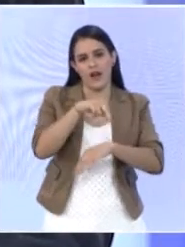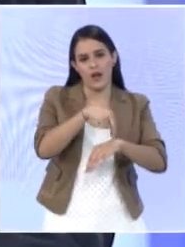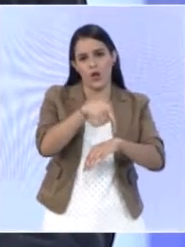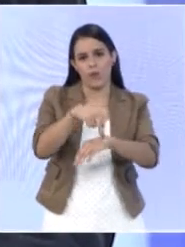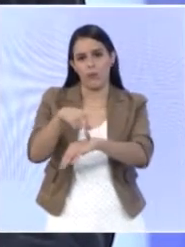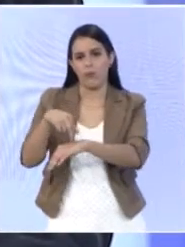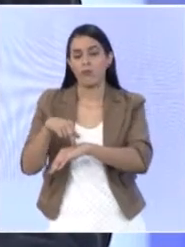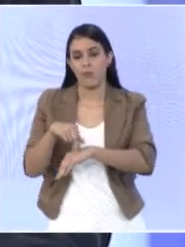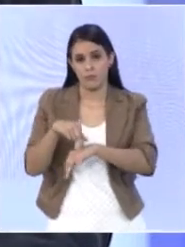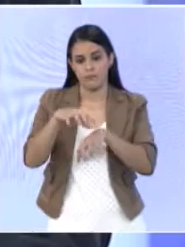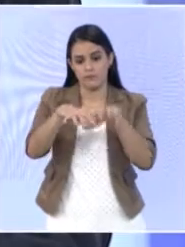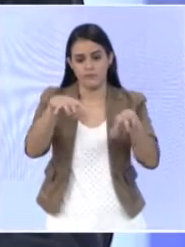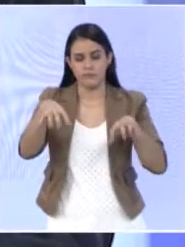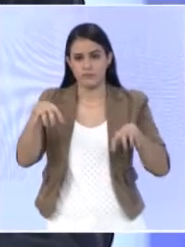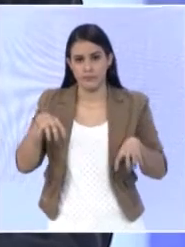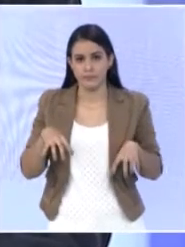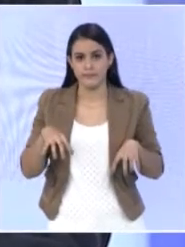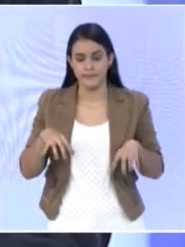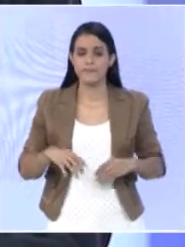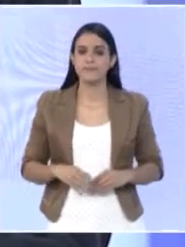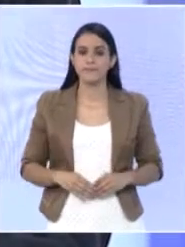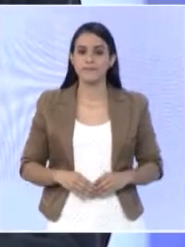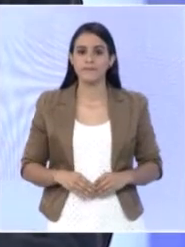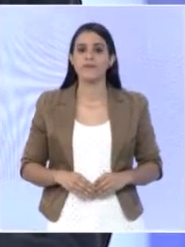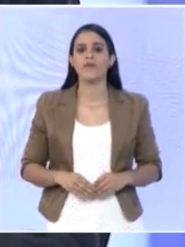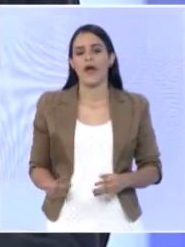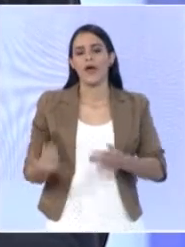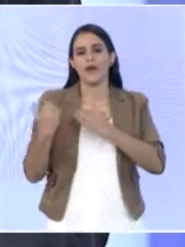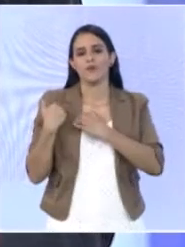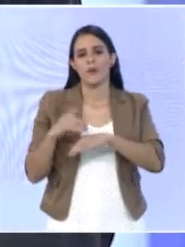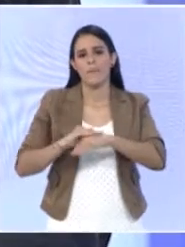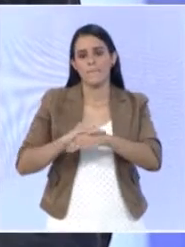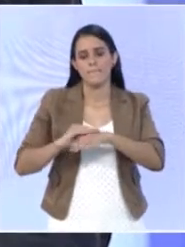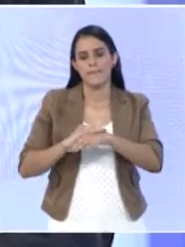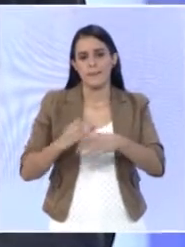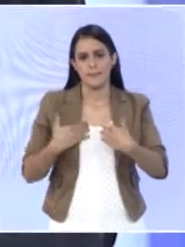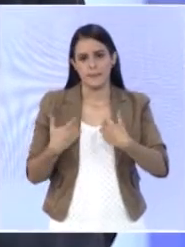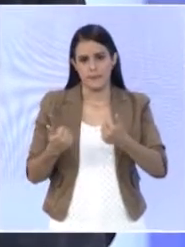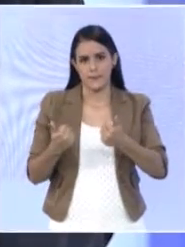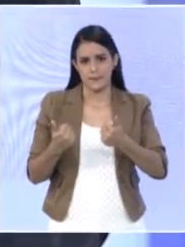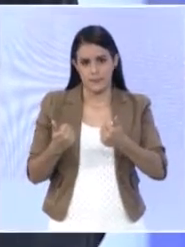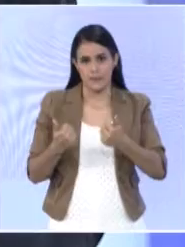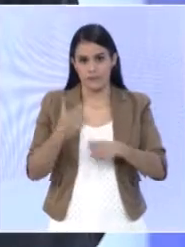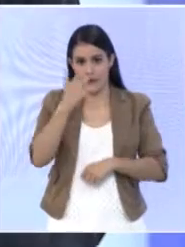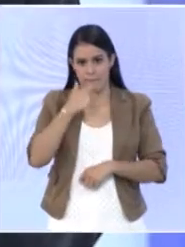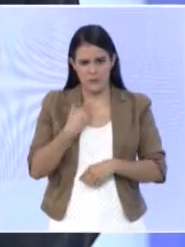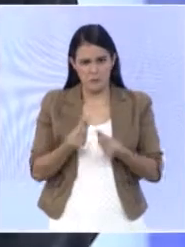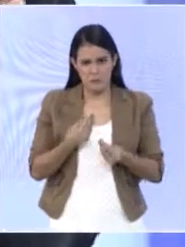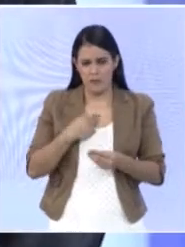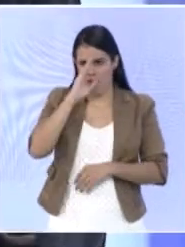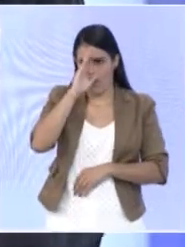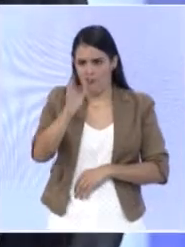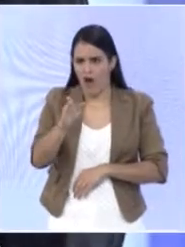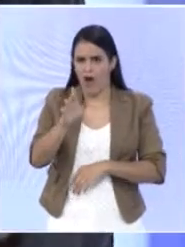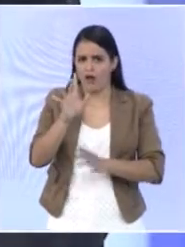en los diferentes estados están los departamentos de salud del ministerio de salud ellos acuden a las consultas le hacen su